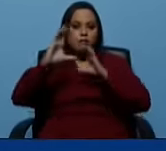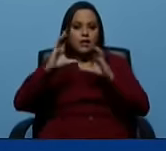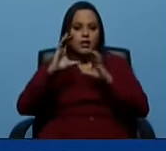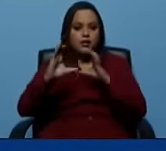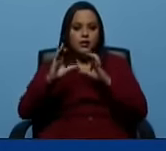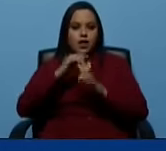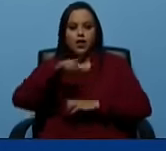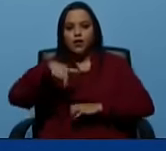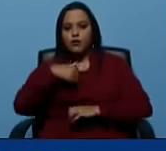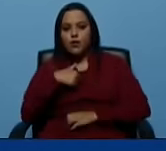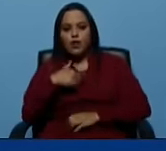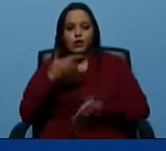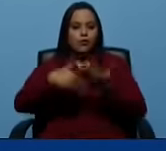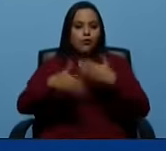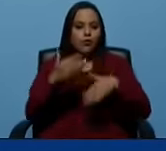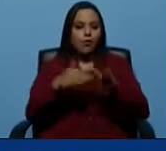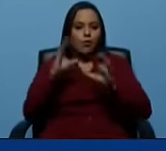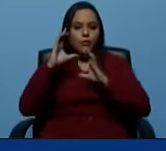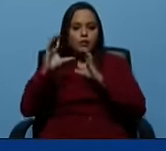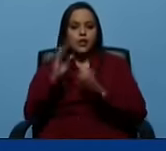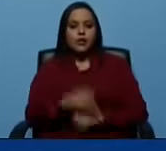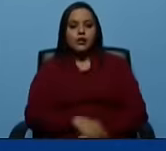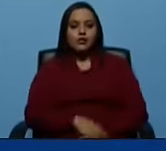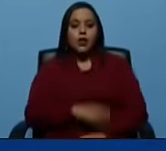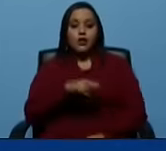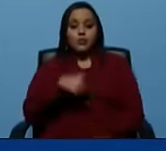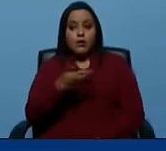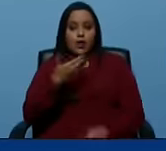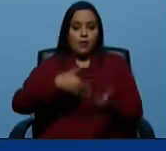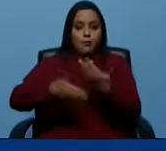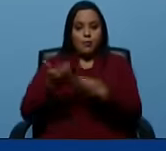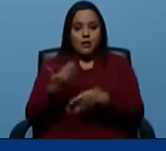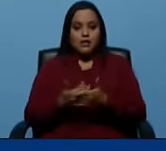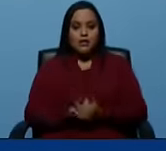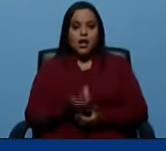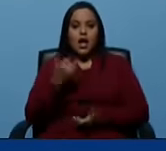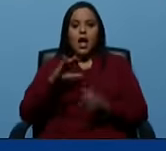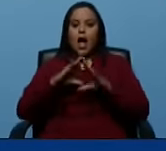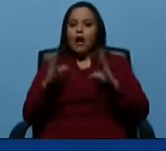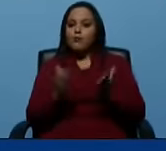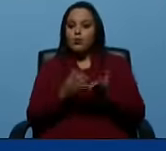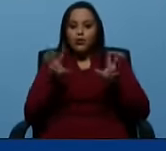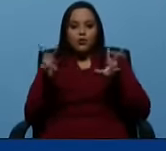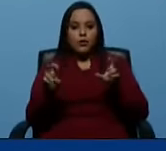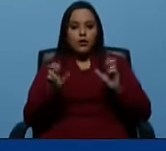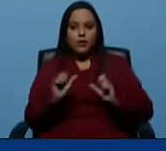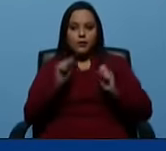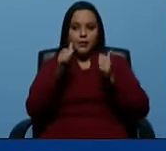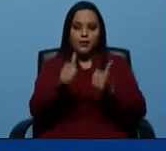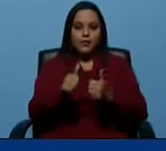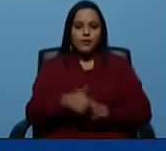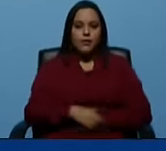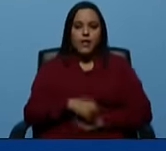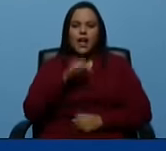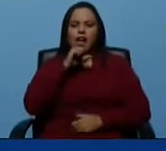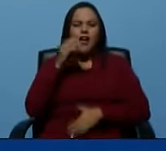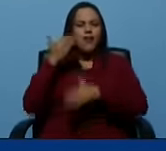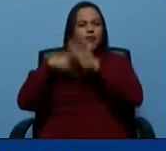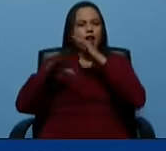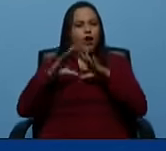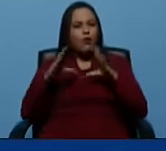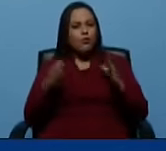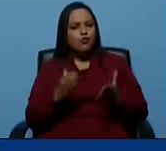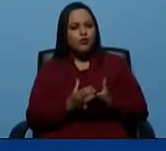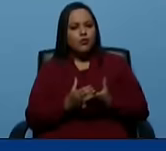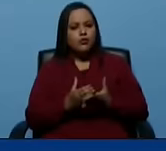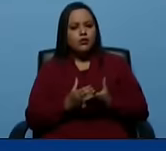nuestras telecomunicaciones, nuestra diplomacia. Hay un mundo nuevo que nació. El viejo mundo imperial de Occidente